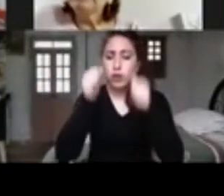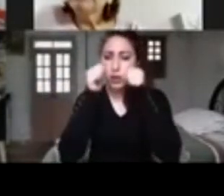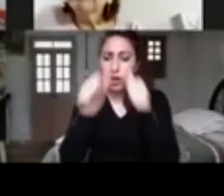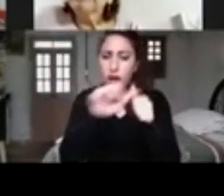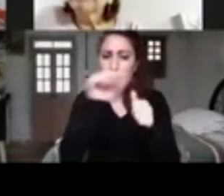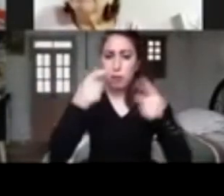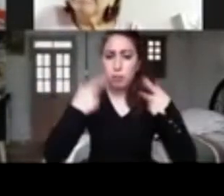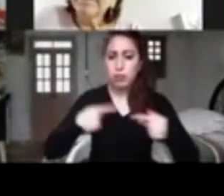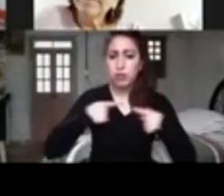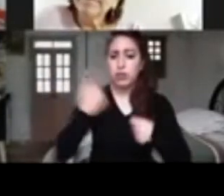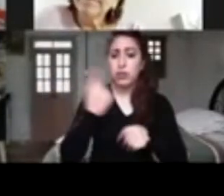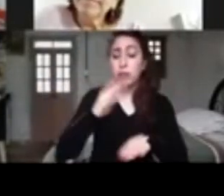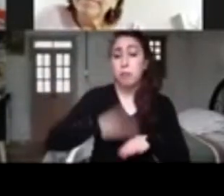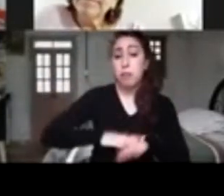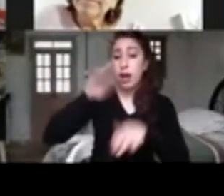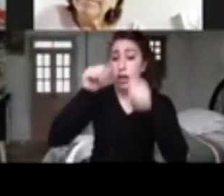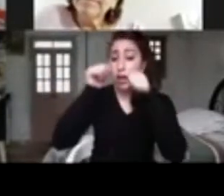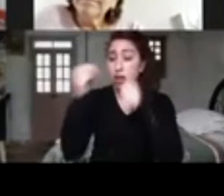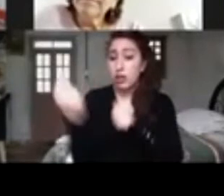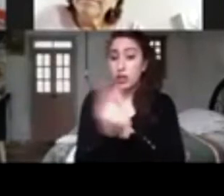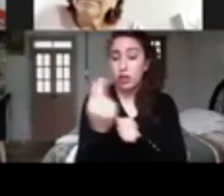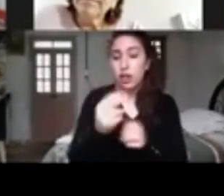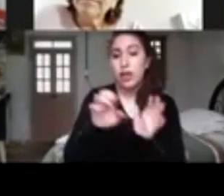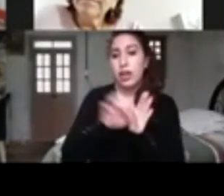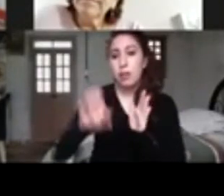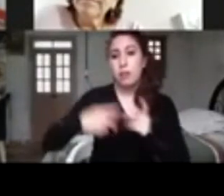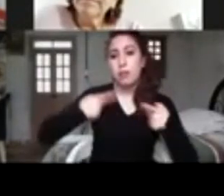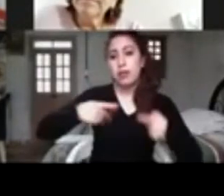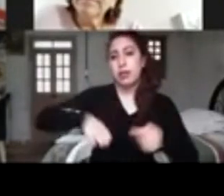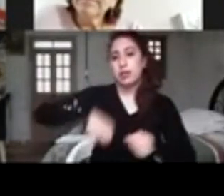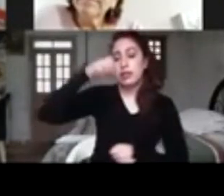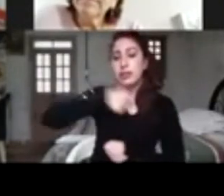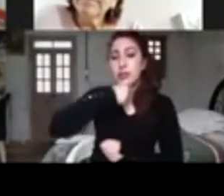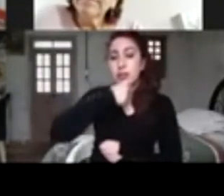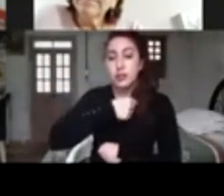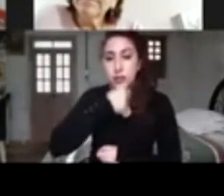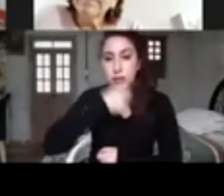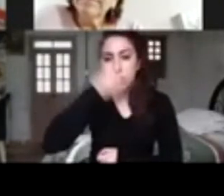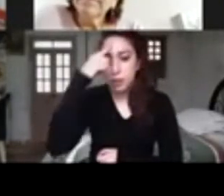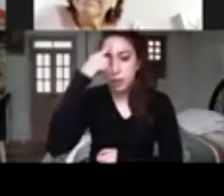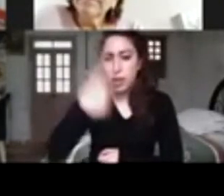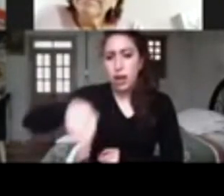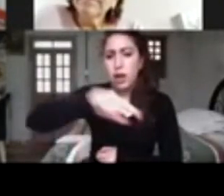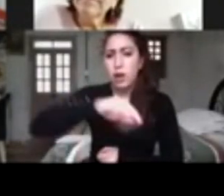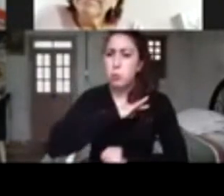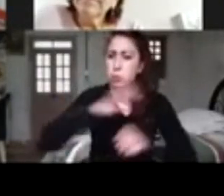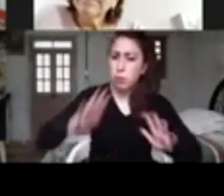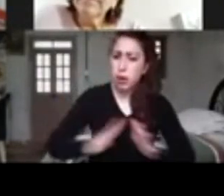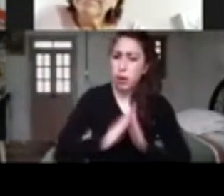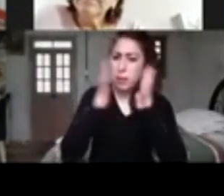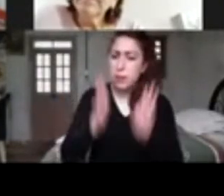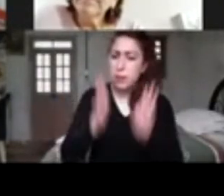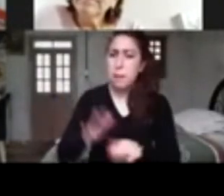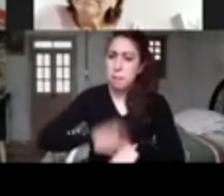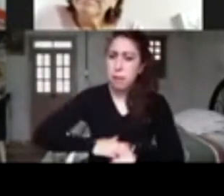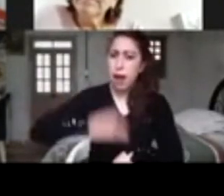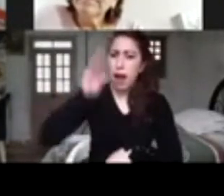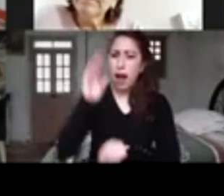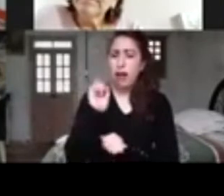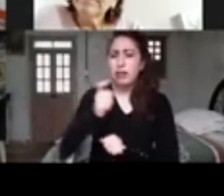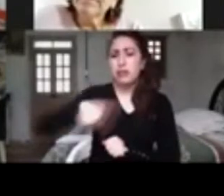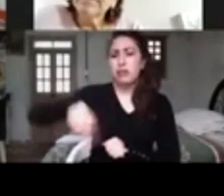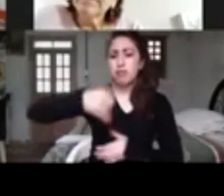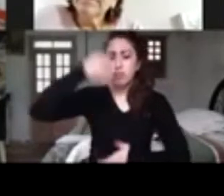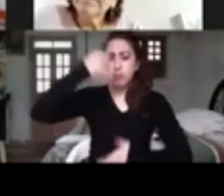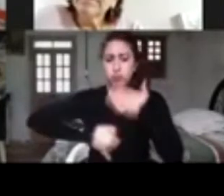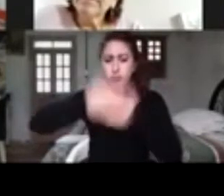de vulnerabilidad, como son las personas adultas mayores, para que su participación sea mucho más activa, mejor informada y,